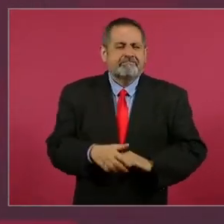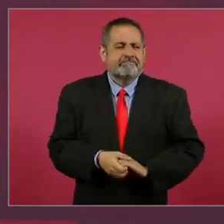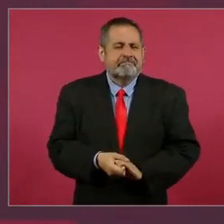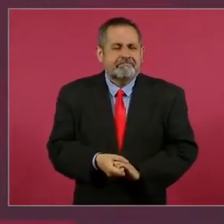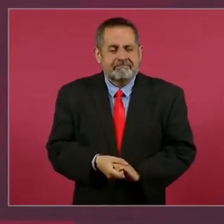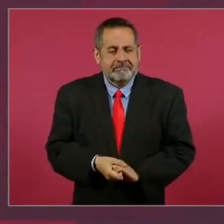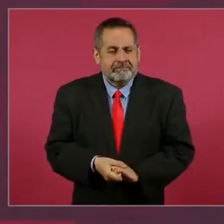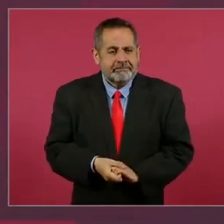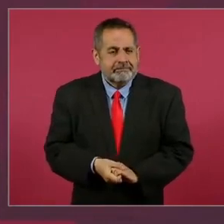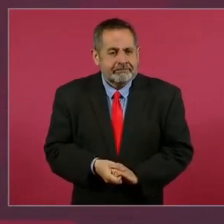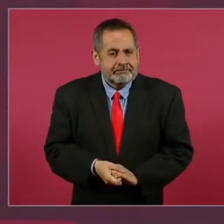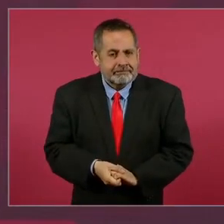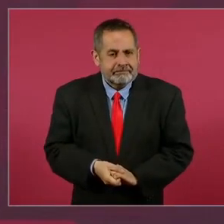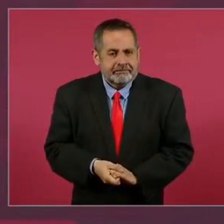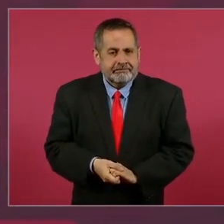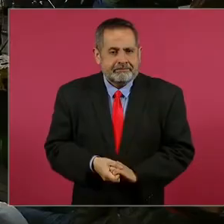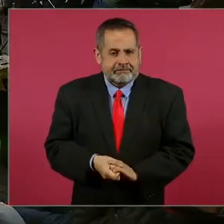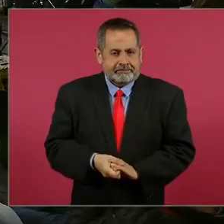a